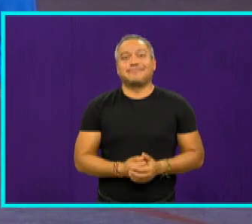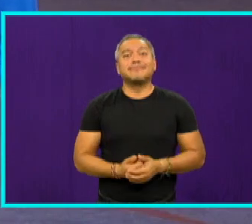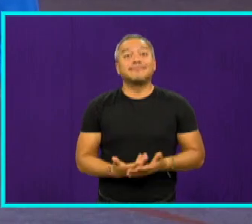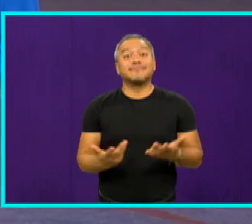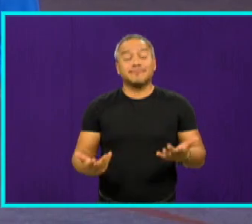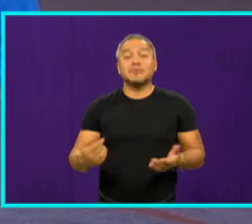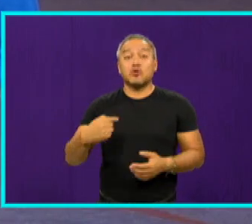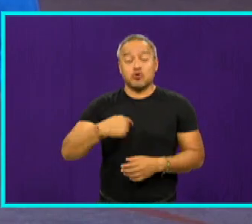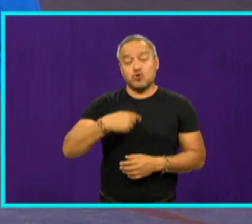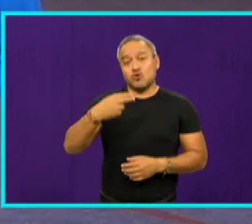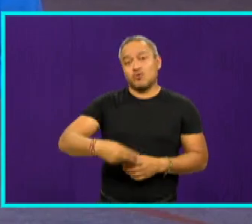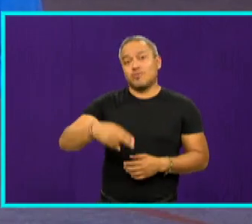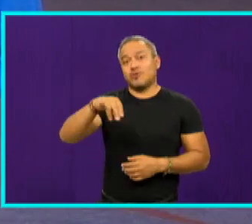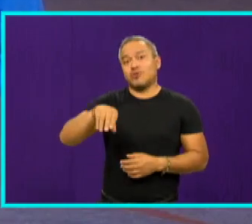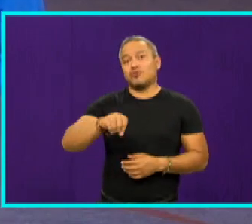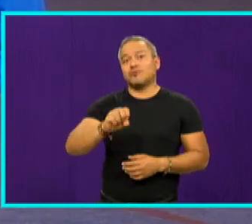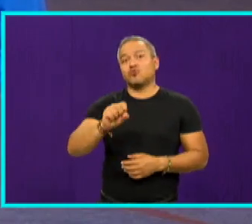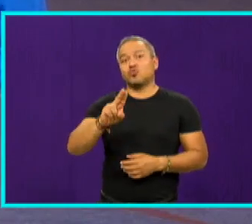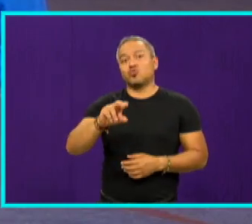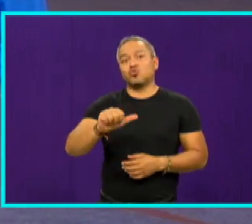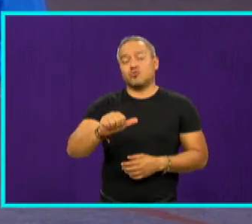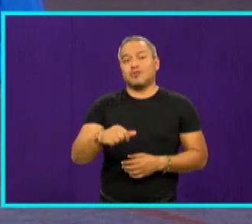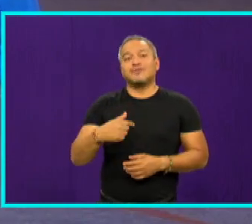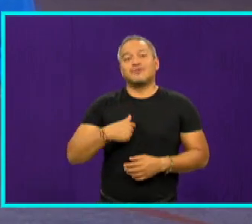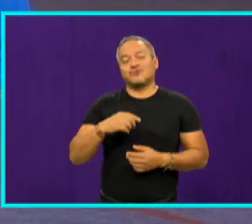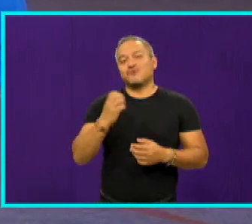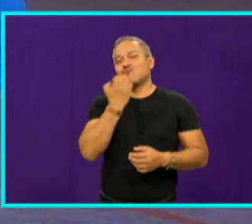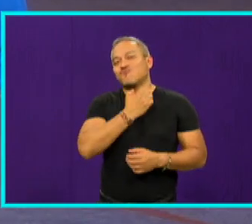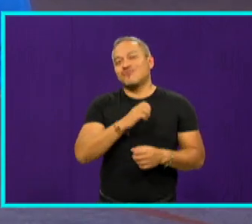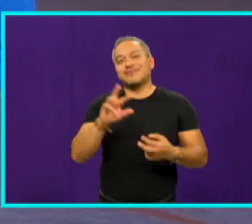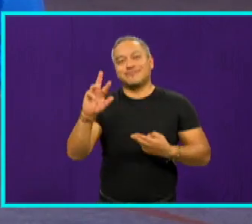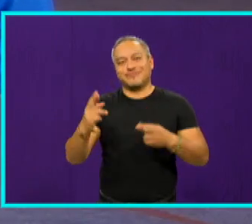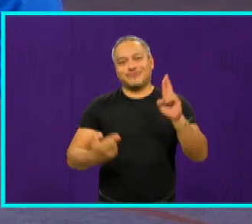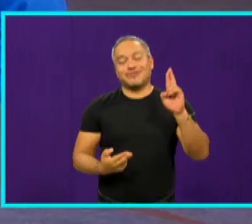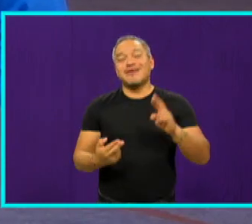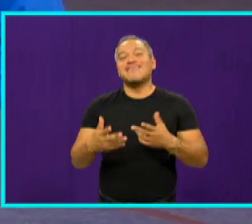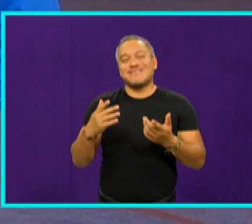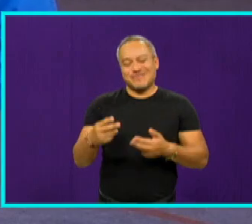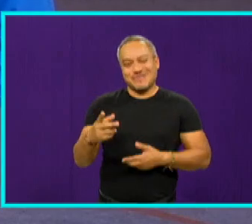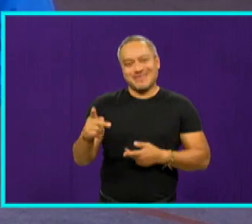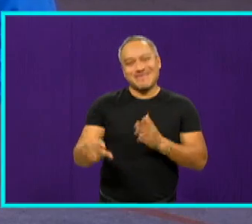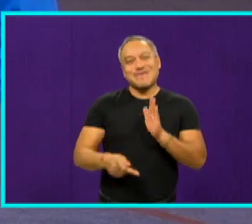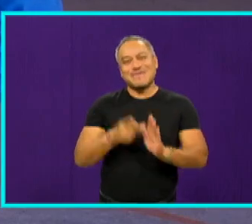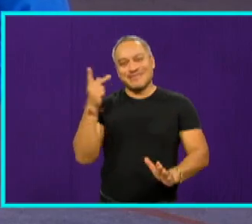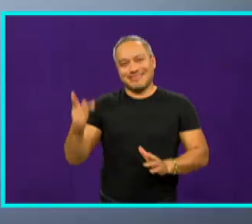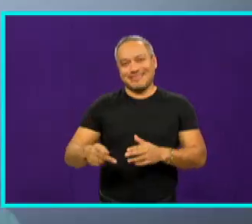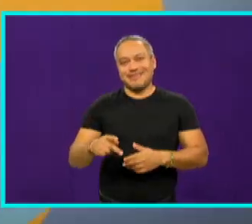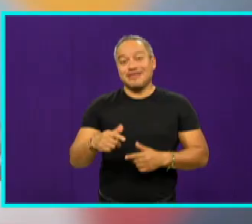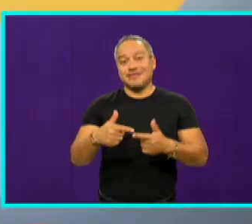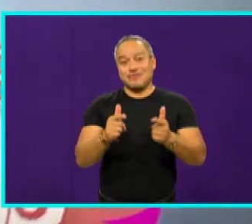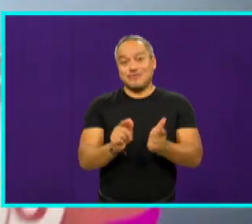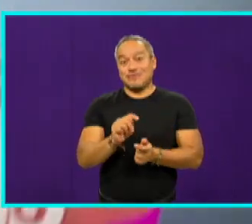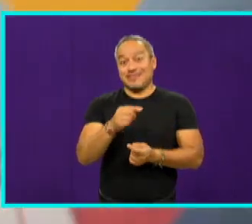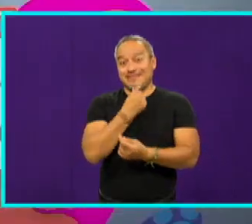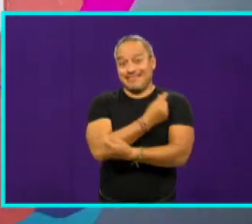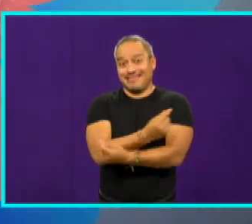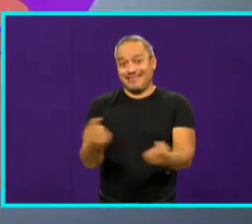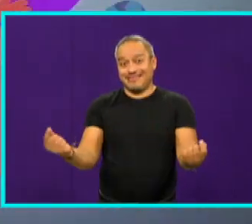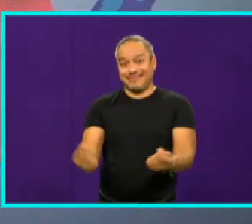Yo soy Joshua, de la Escuela Centro de Revolución, y les regresamos al Club de la Galaxia.